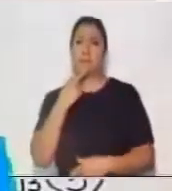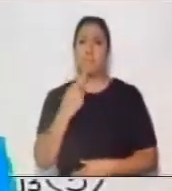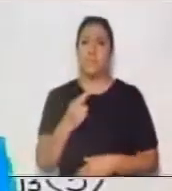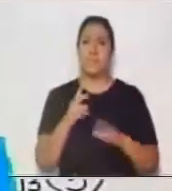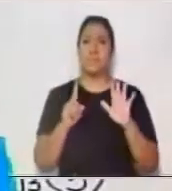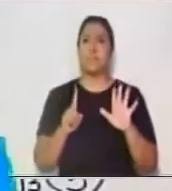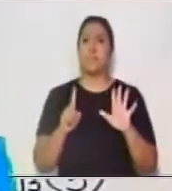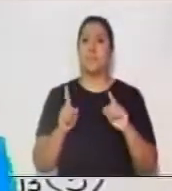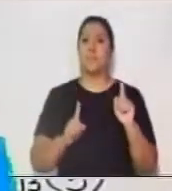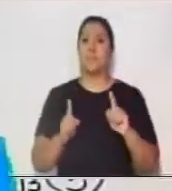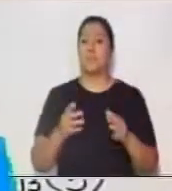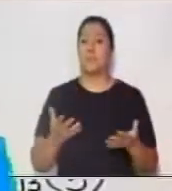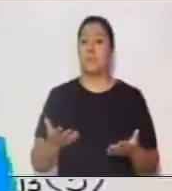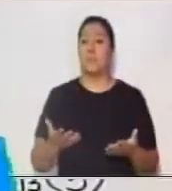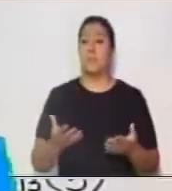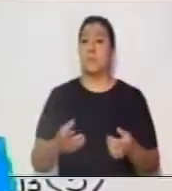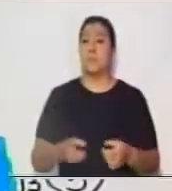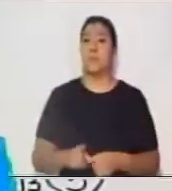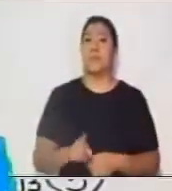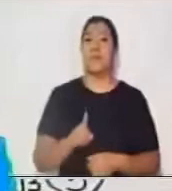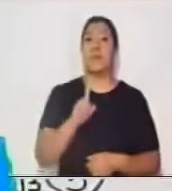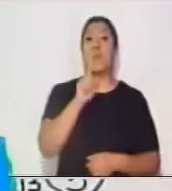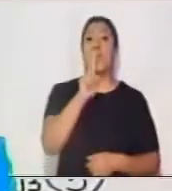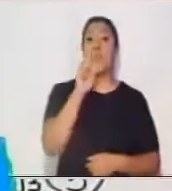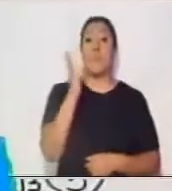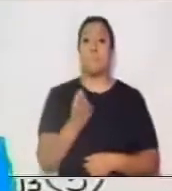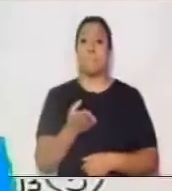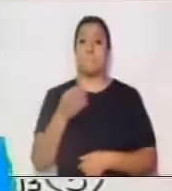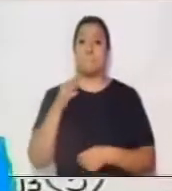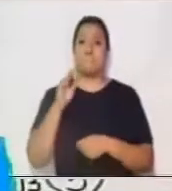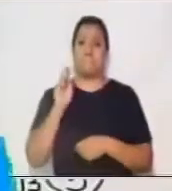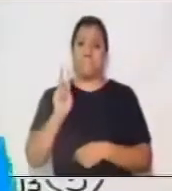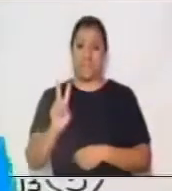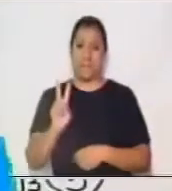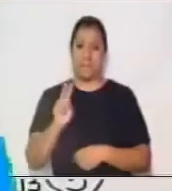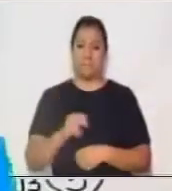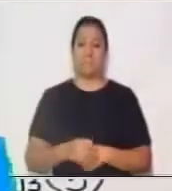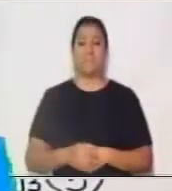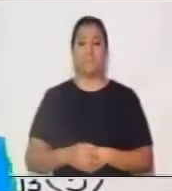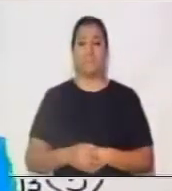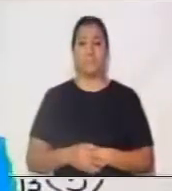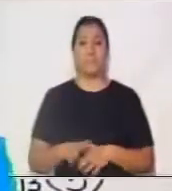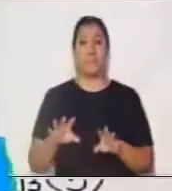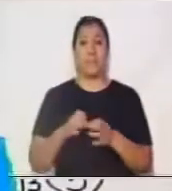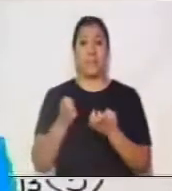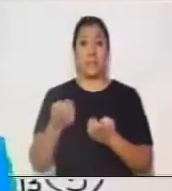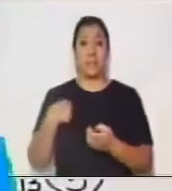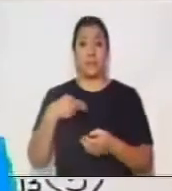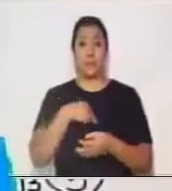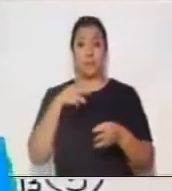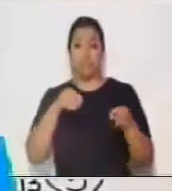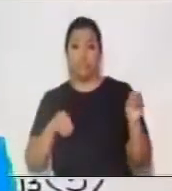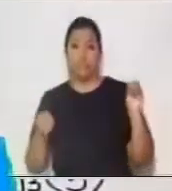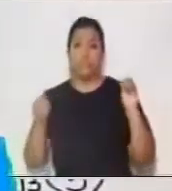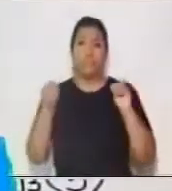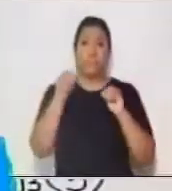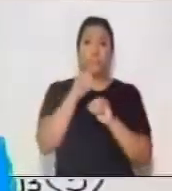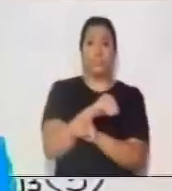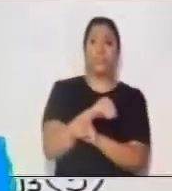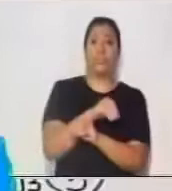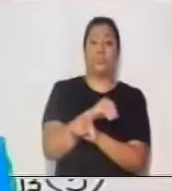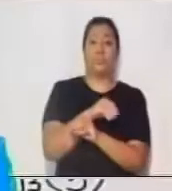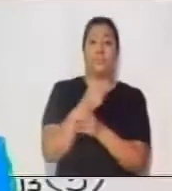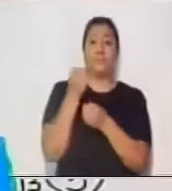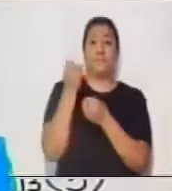Vender para comprar un departamento más chiquito. Uno lindo. O sea, un departamento piojito. Eso